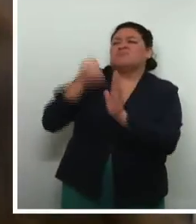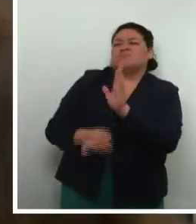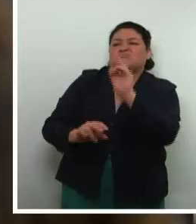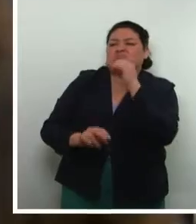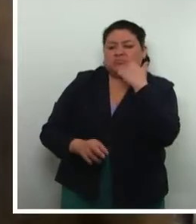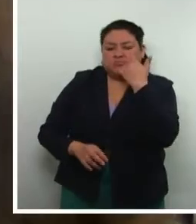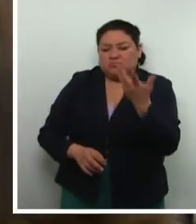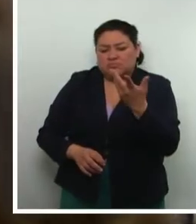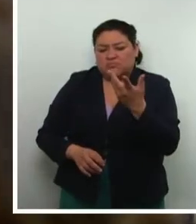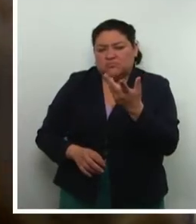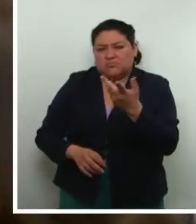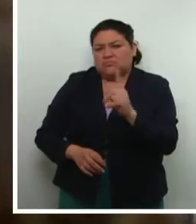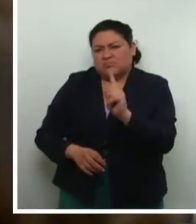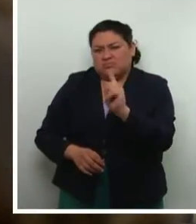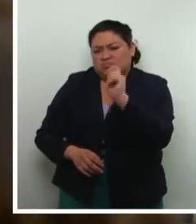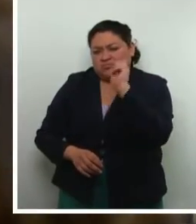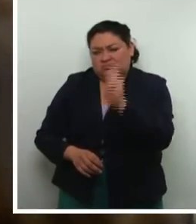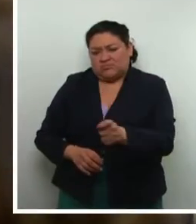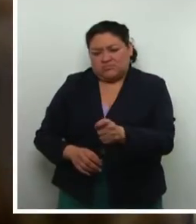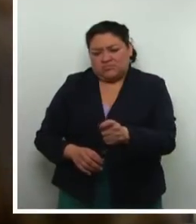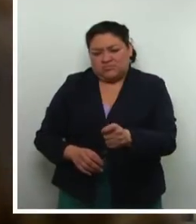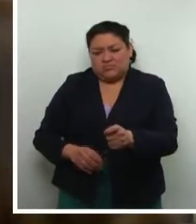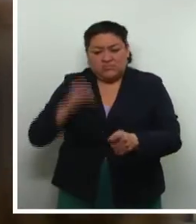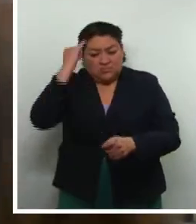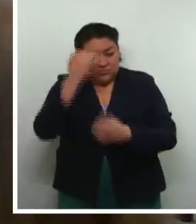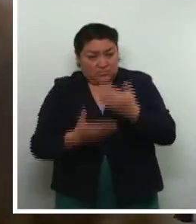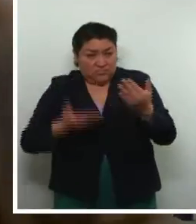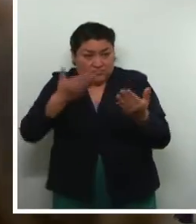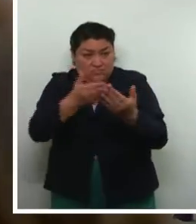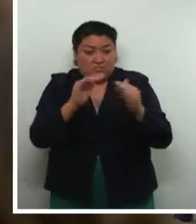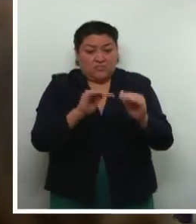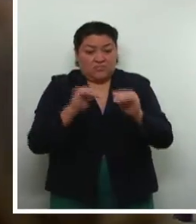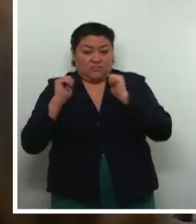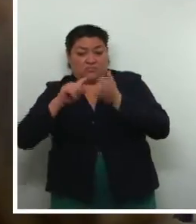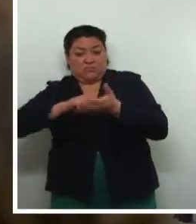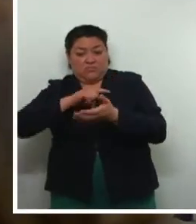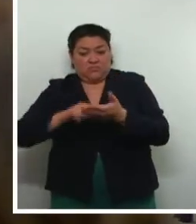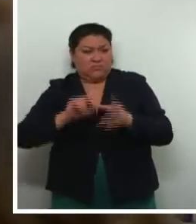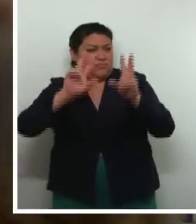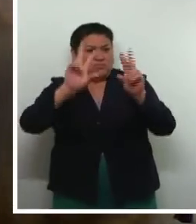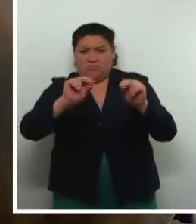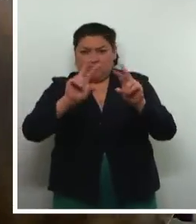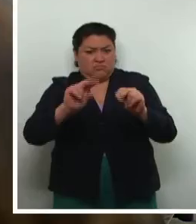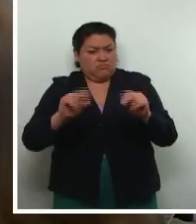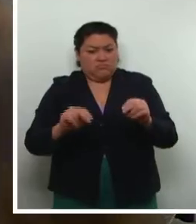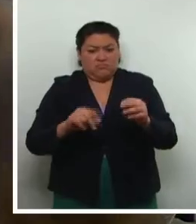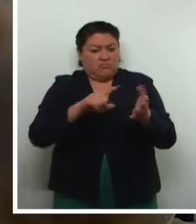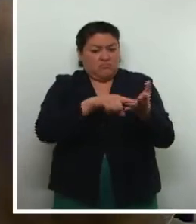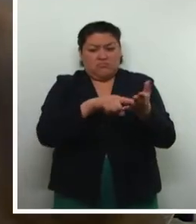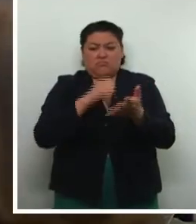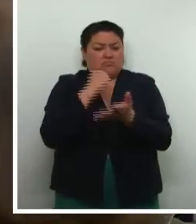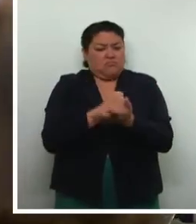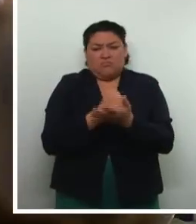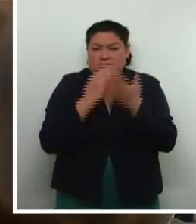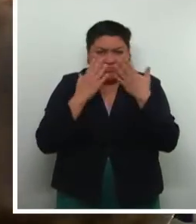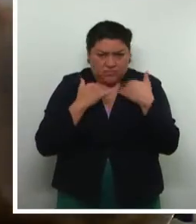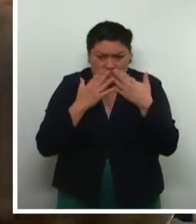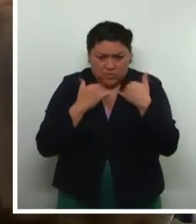implica que se haya retirado la reserva. Sigue la porción normativa sin aprobarse.